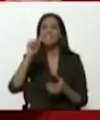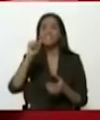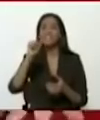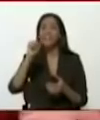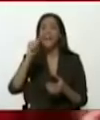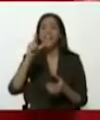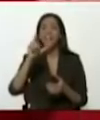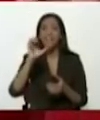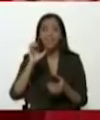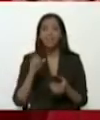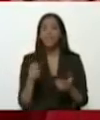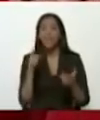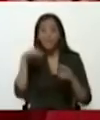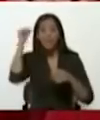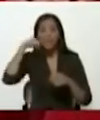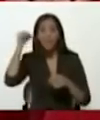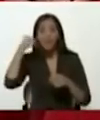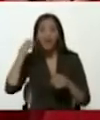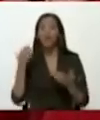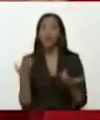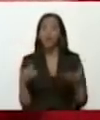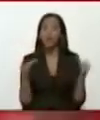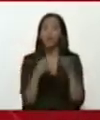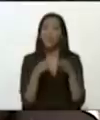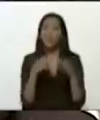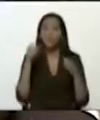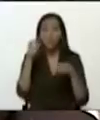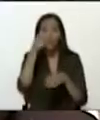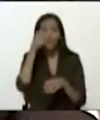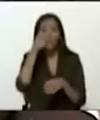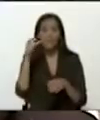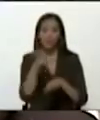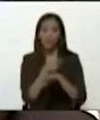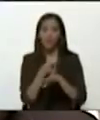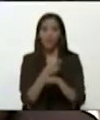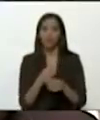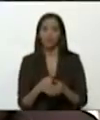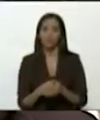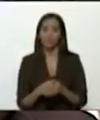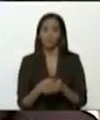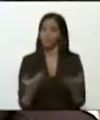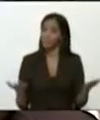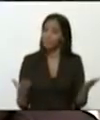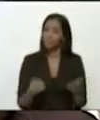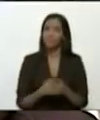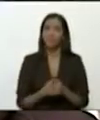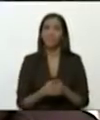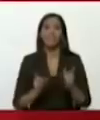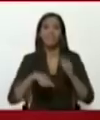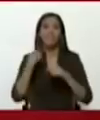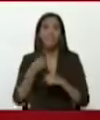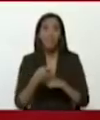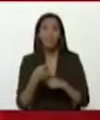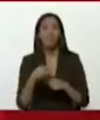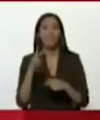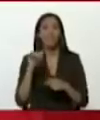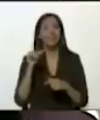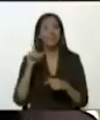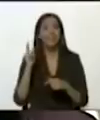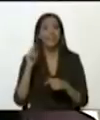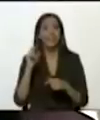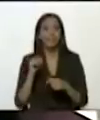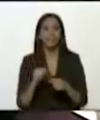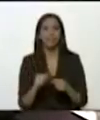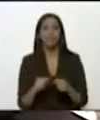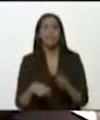contrainteligencia de la Fuerza de Seguridad del Estado. Y lo otro, Mango, que yo tengo que decir es, Después de hablar del caso Valladares. Vamos a hablar del caso Valladares,